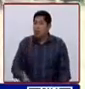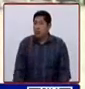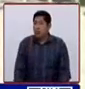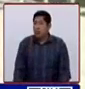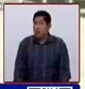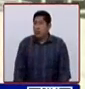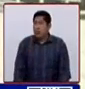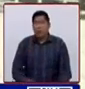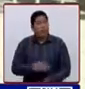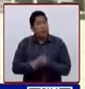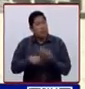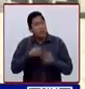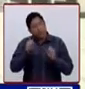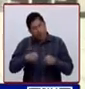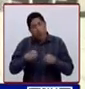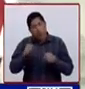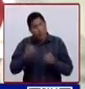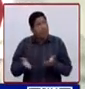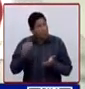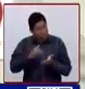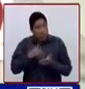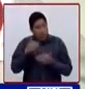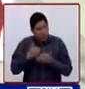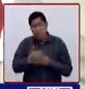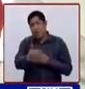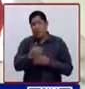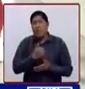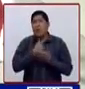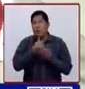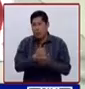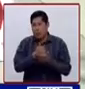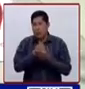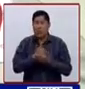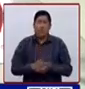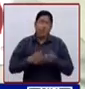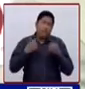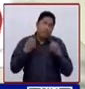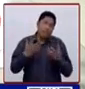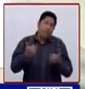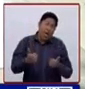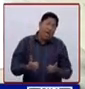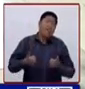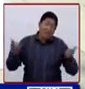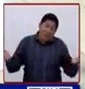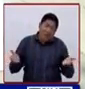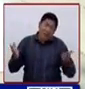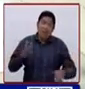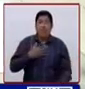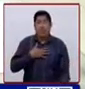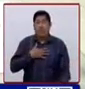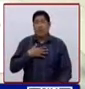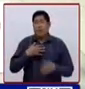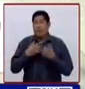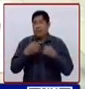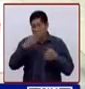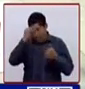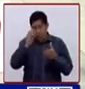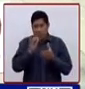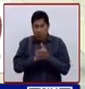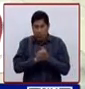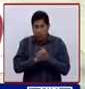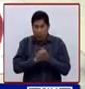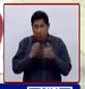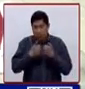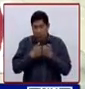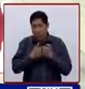Yo creo que todos merecemos una segunda oportunidad. Te vamos a ayudar. ¿De cuántas, pero por tu bien? Tengo yo mi pareja. Hasta mi pareja le ha